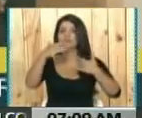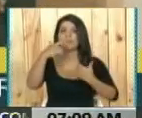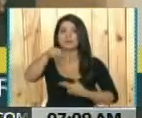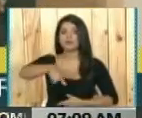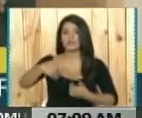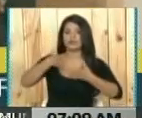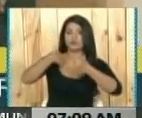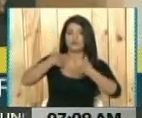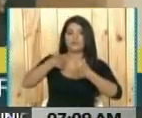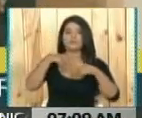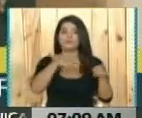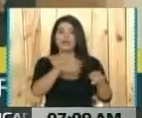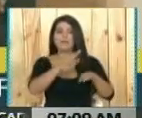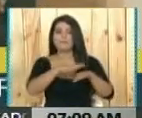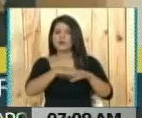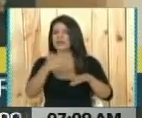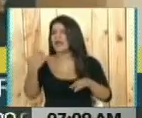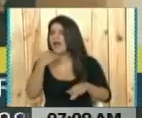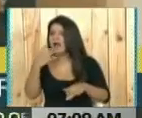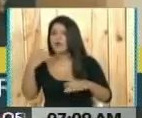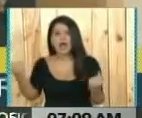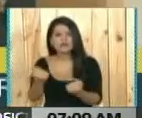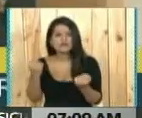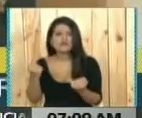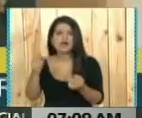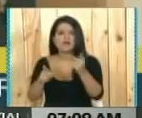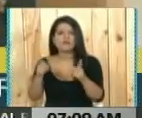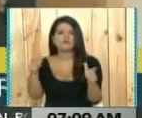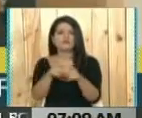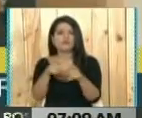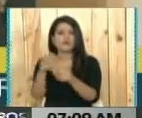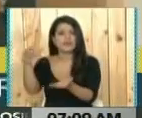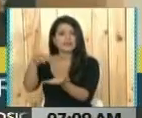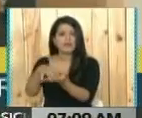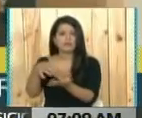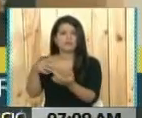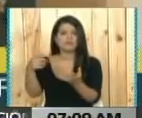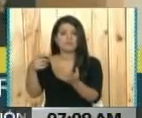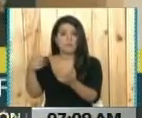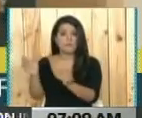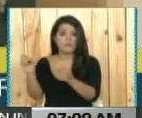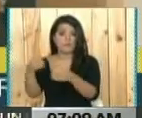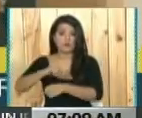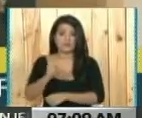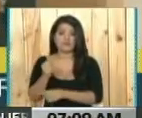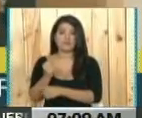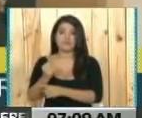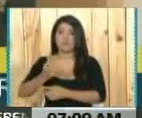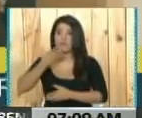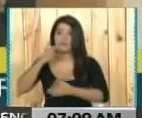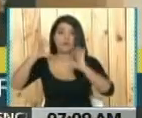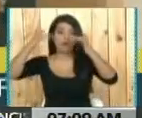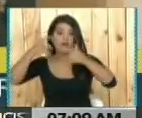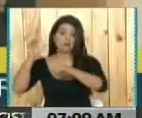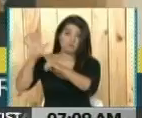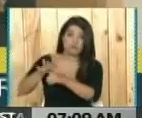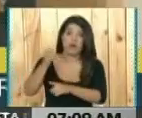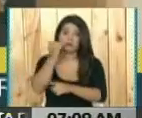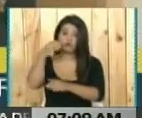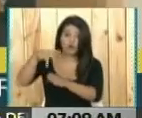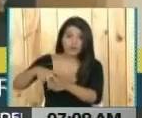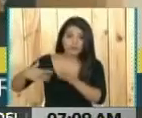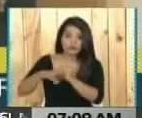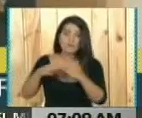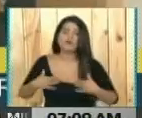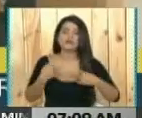intencional, producto del delito o de la acción de agentes del Estado. Una instancia de alto nivel en materia de derechos humanos